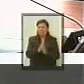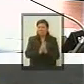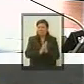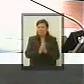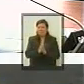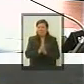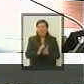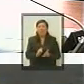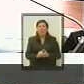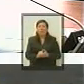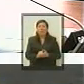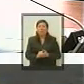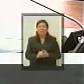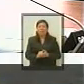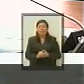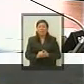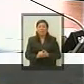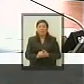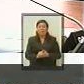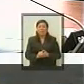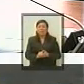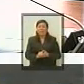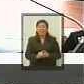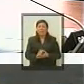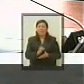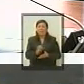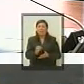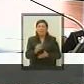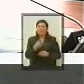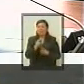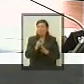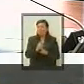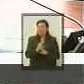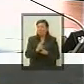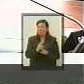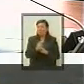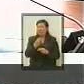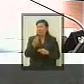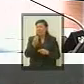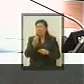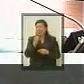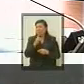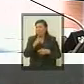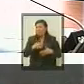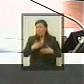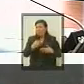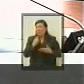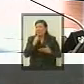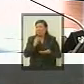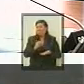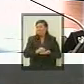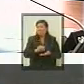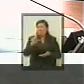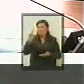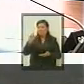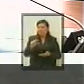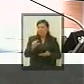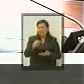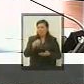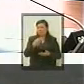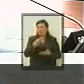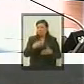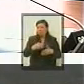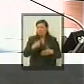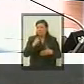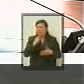tributarios a si no prevé que la alimentación pueda ser mucho más barata que los medicamentos